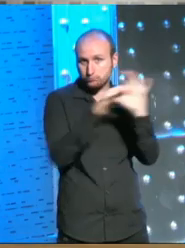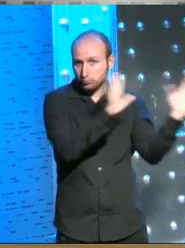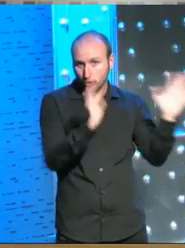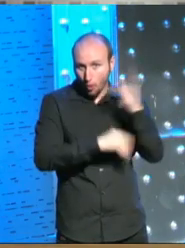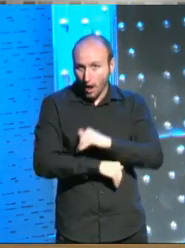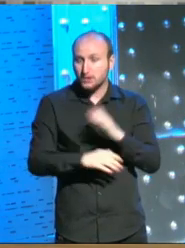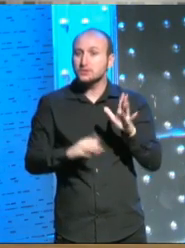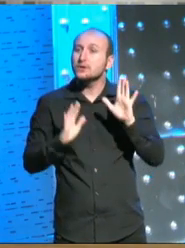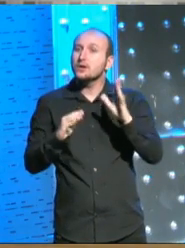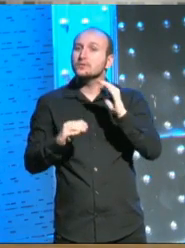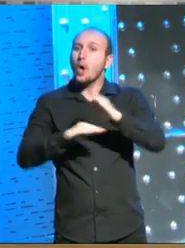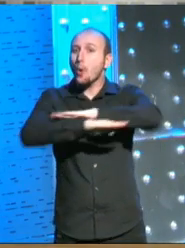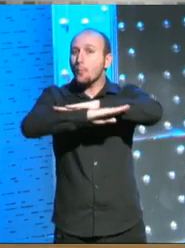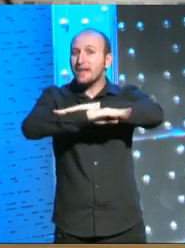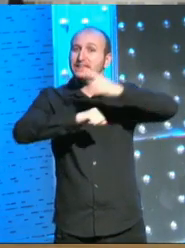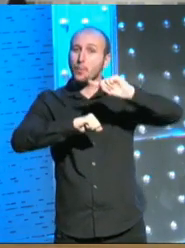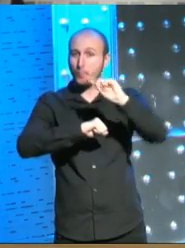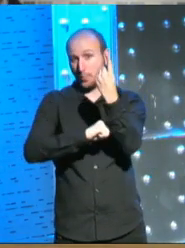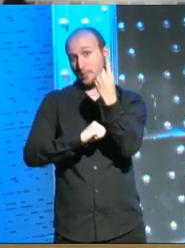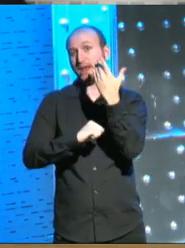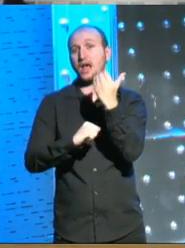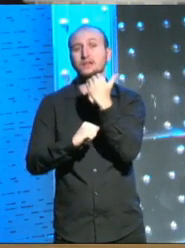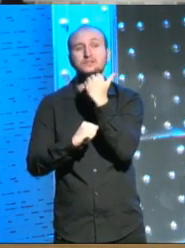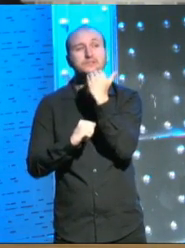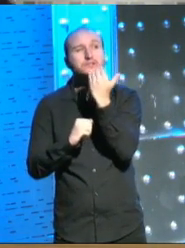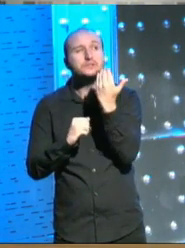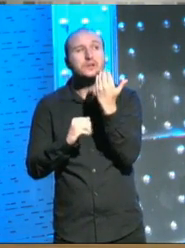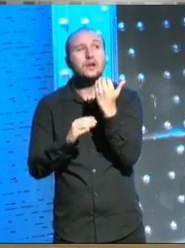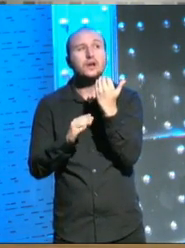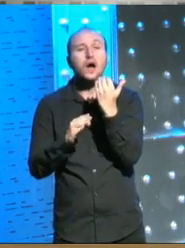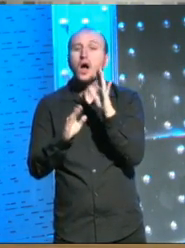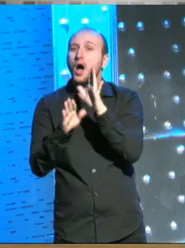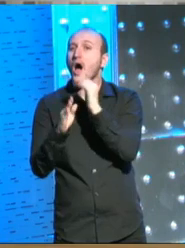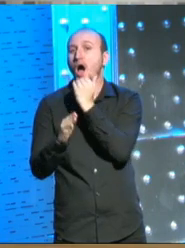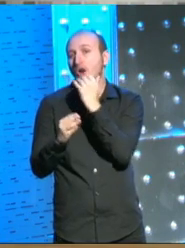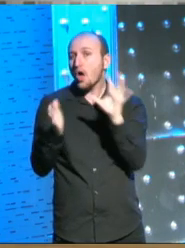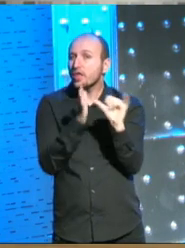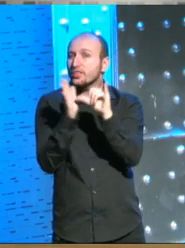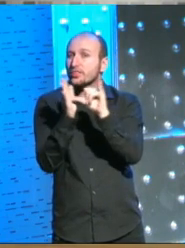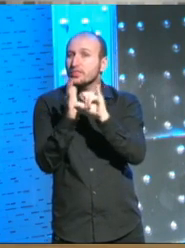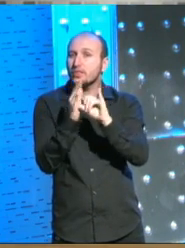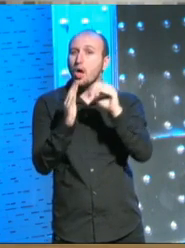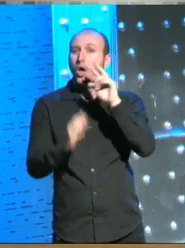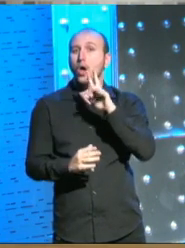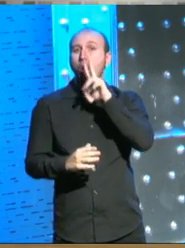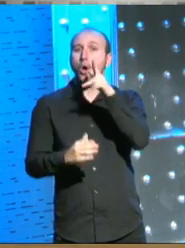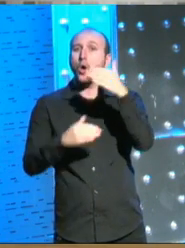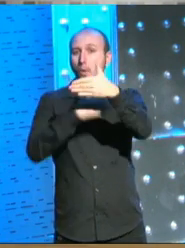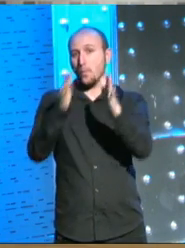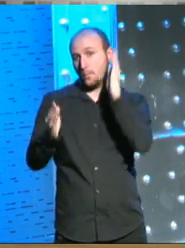primer lo que siempre suele citarse como antecedente más remoto nos lleva a un hipódromo en San